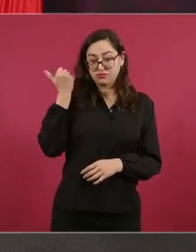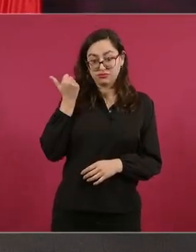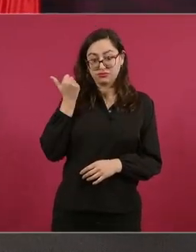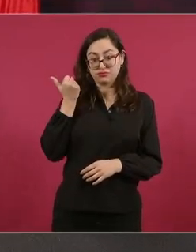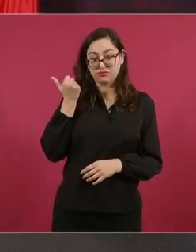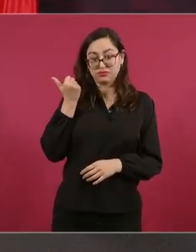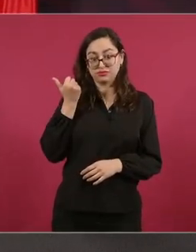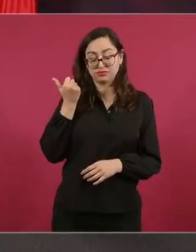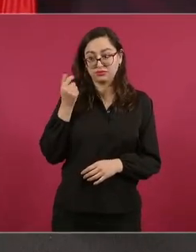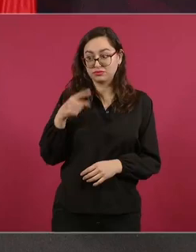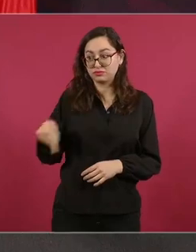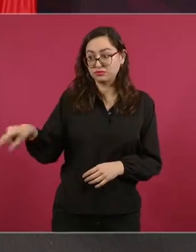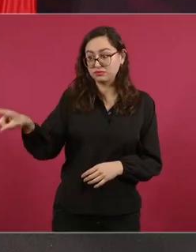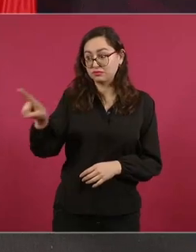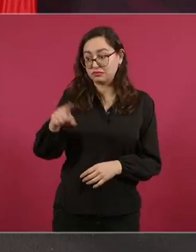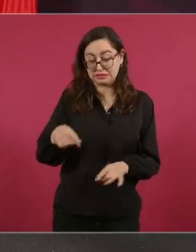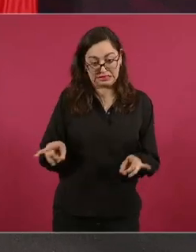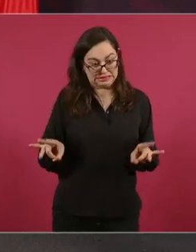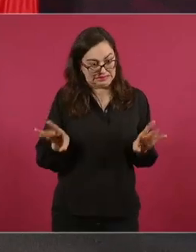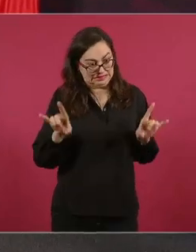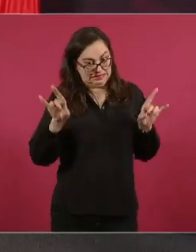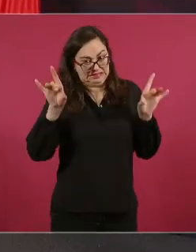que eso los iba a poner